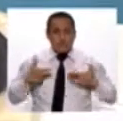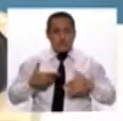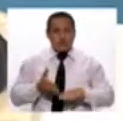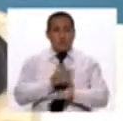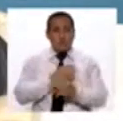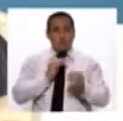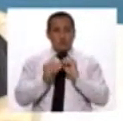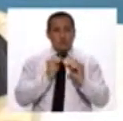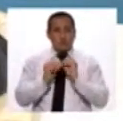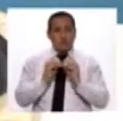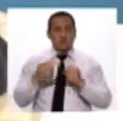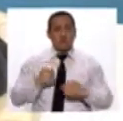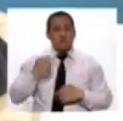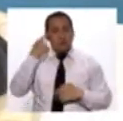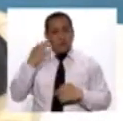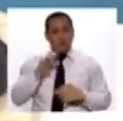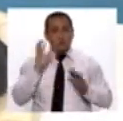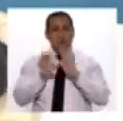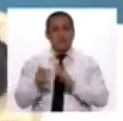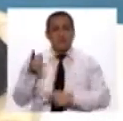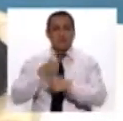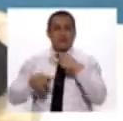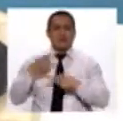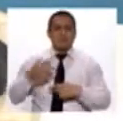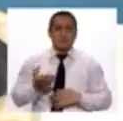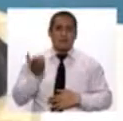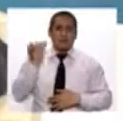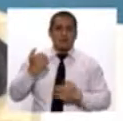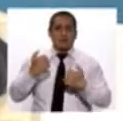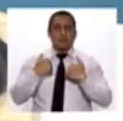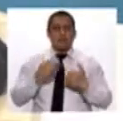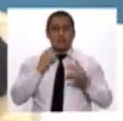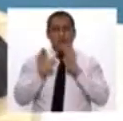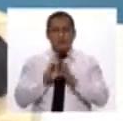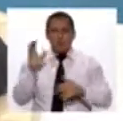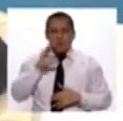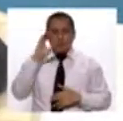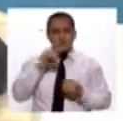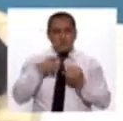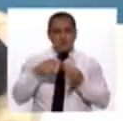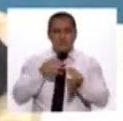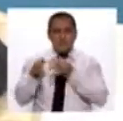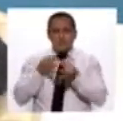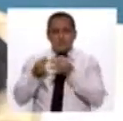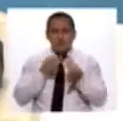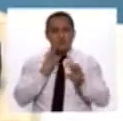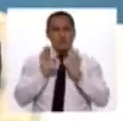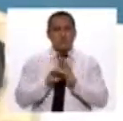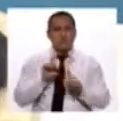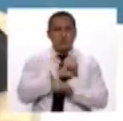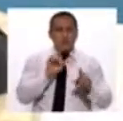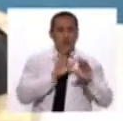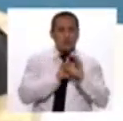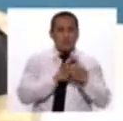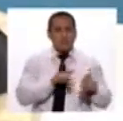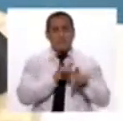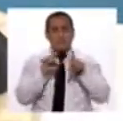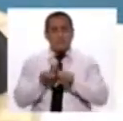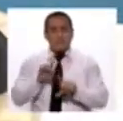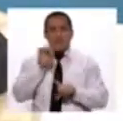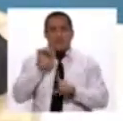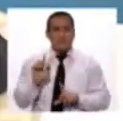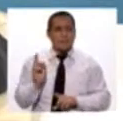la tenía antes. Entonces yo me imagino que vamos a regresar de nuevo a estas épocas donde teníamos que buscar varias interpretaciones posibles y decir que una era inconstitucional. De